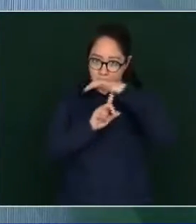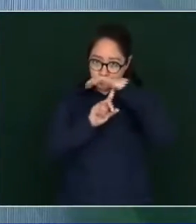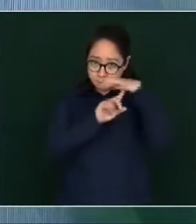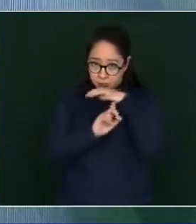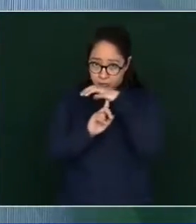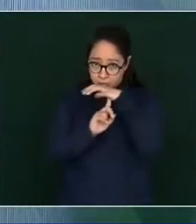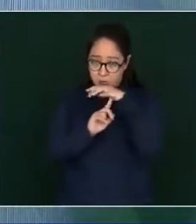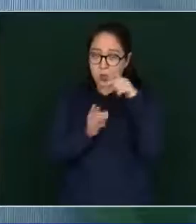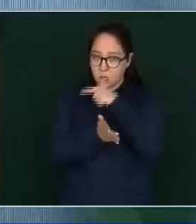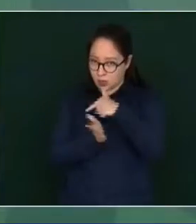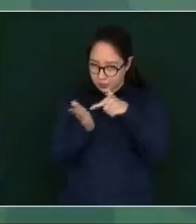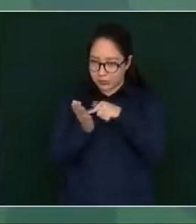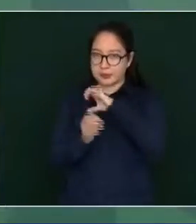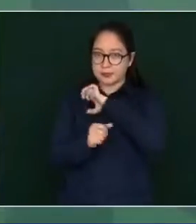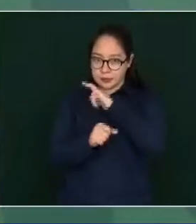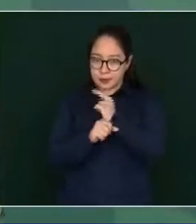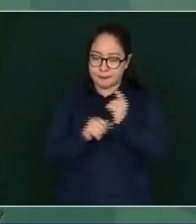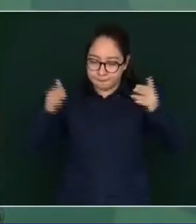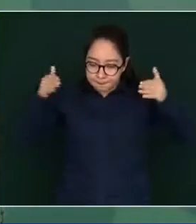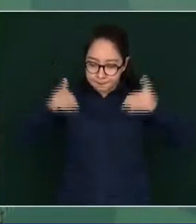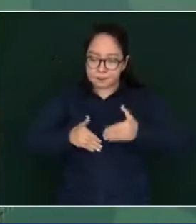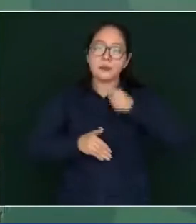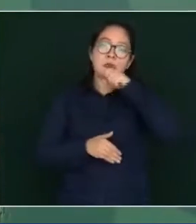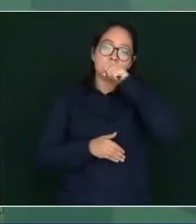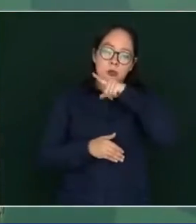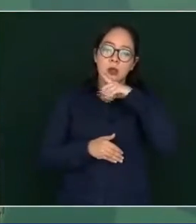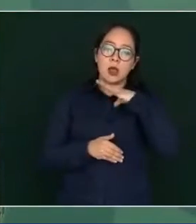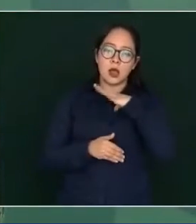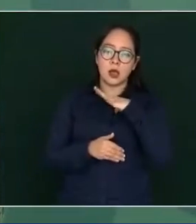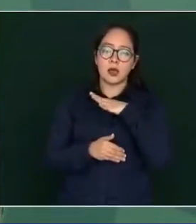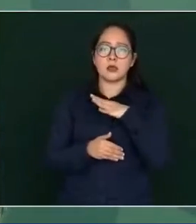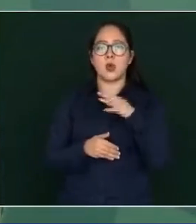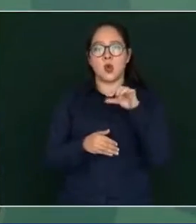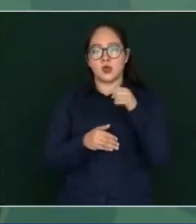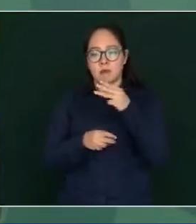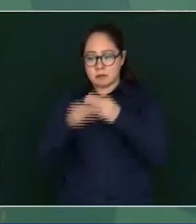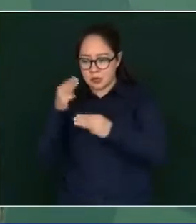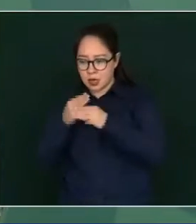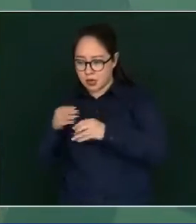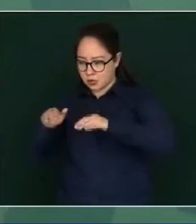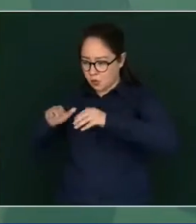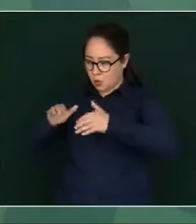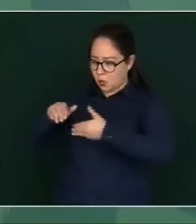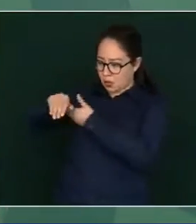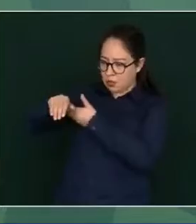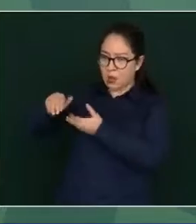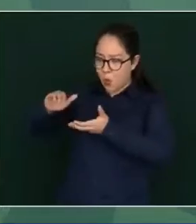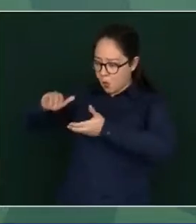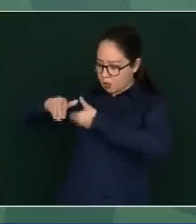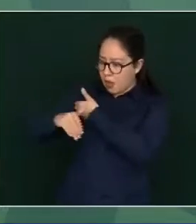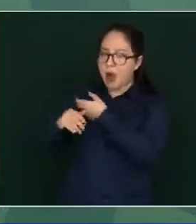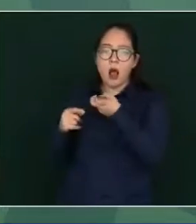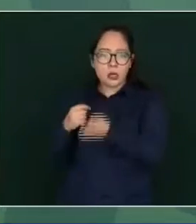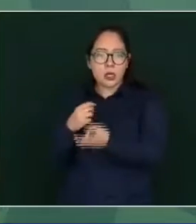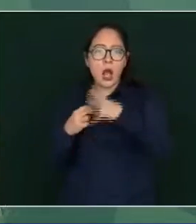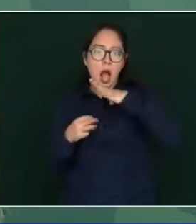el desarrollo para helicópteros. Tiene el área de carga, tiene un área de mantenimiento